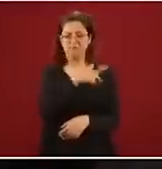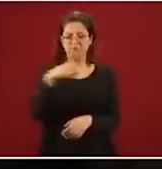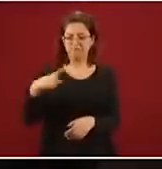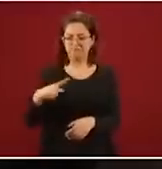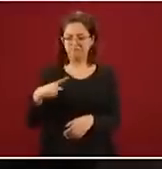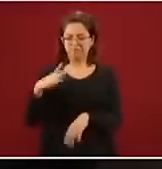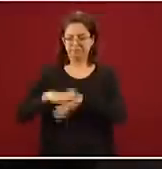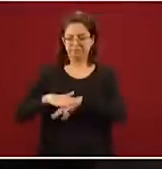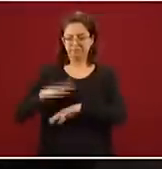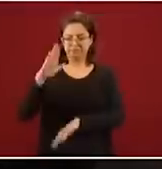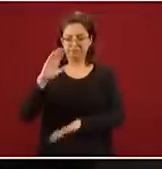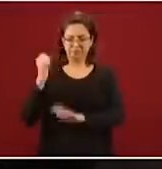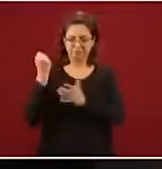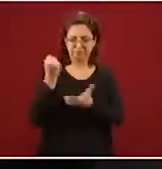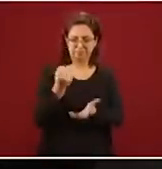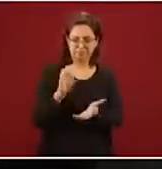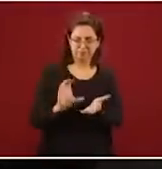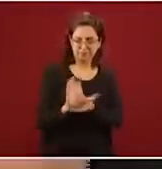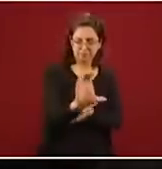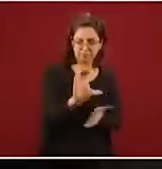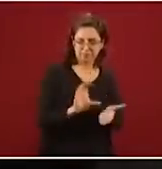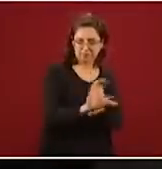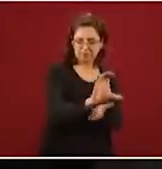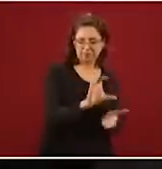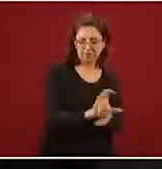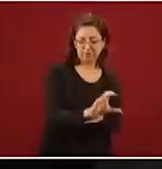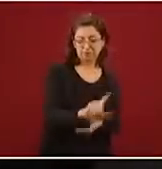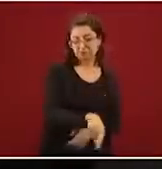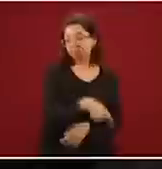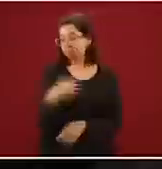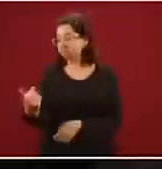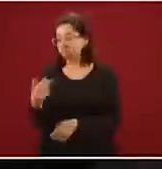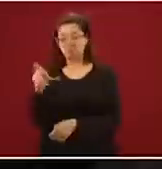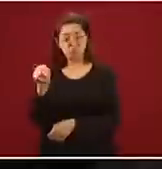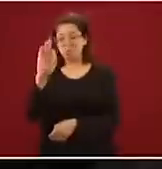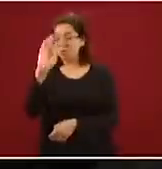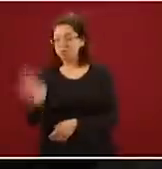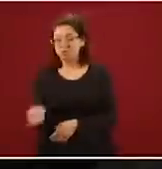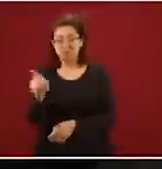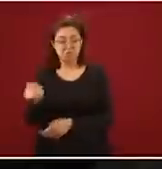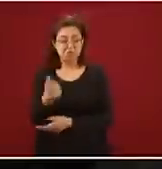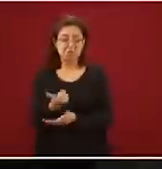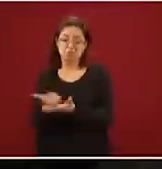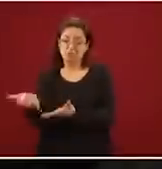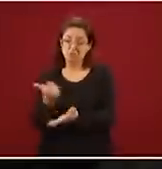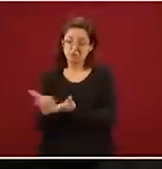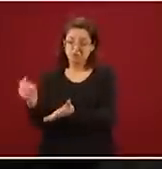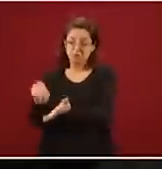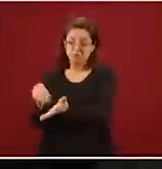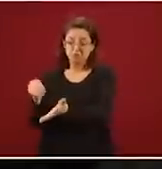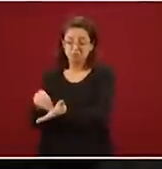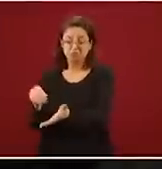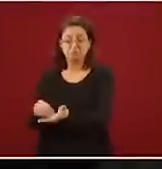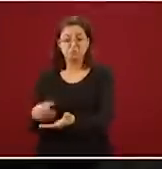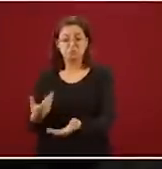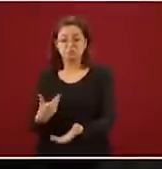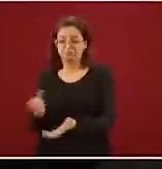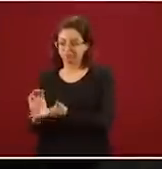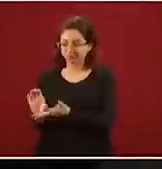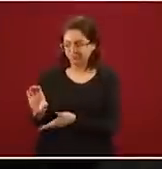mayor presupuesto. Desde luego. Los que no acepten o se tarden en aceptar, se les retendría el